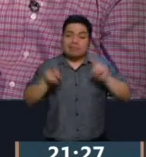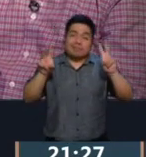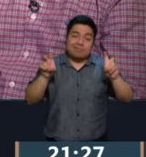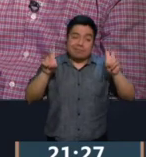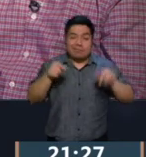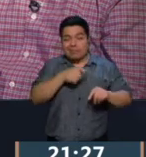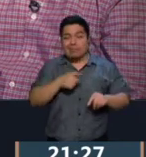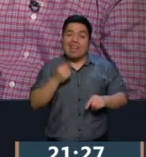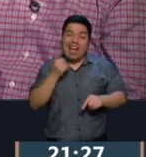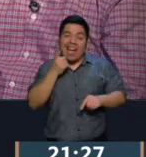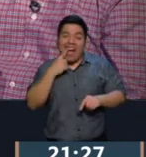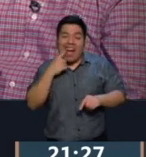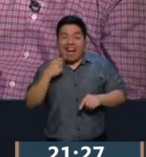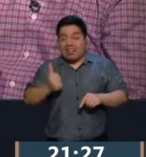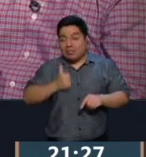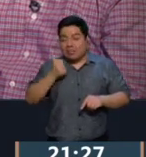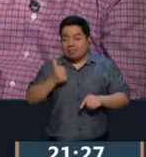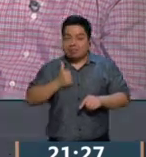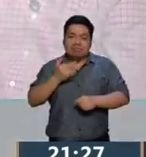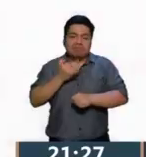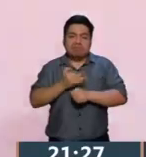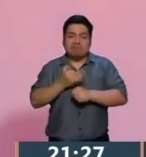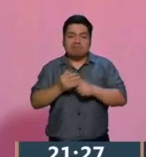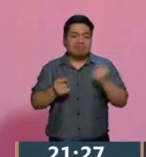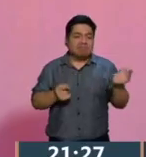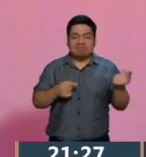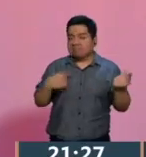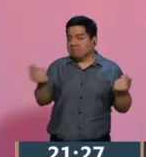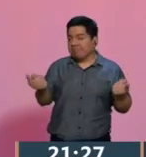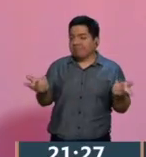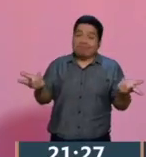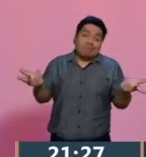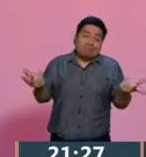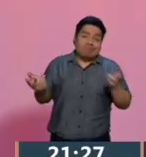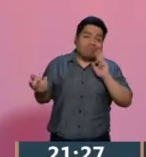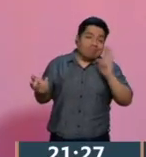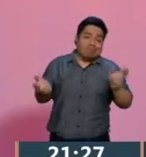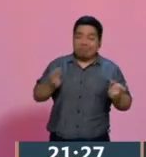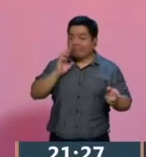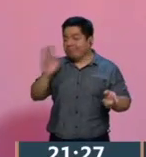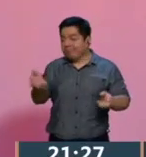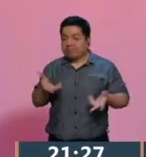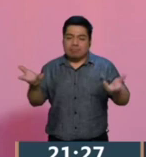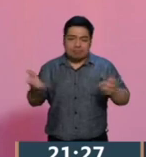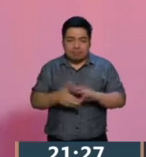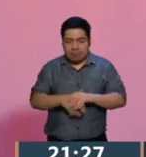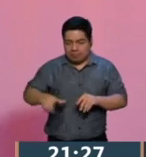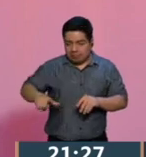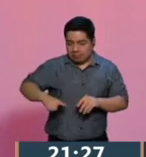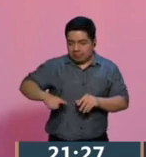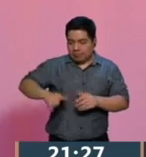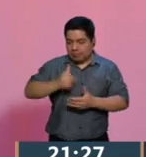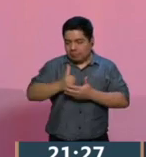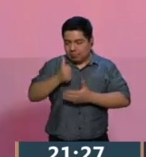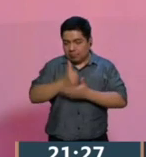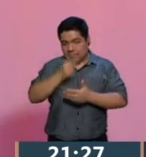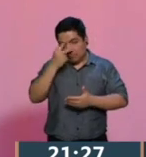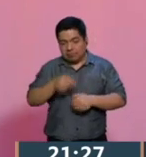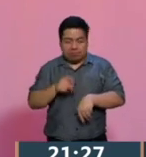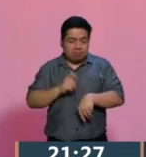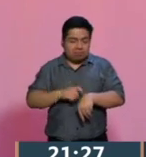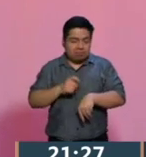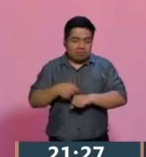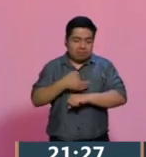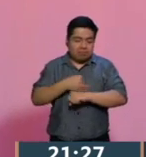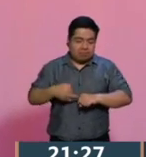botín. Ahora mismo vemos la respuesta del gobierno, no solo fue tardía,